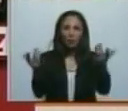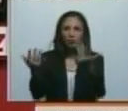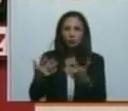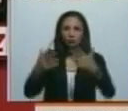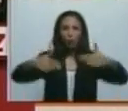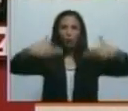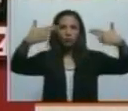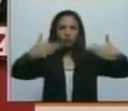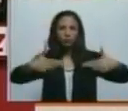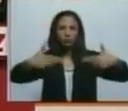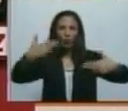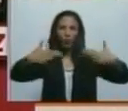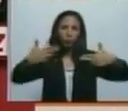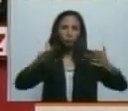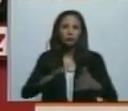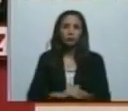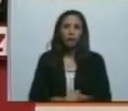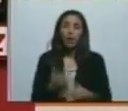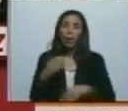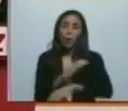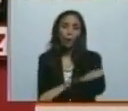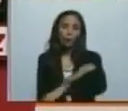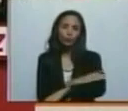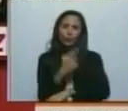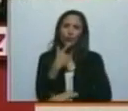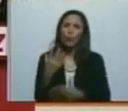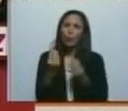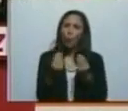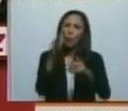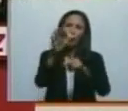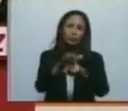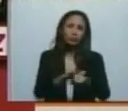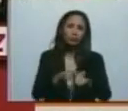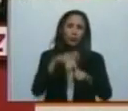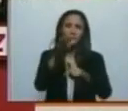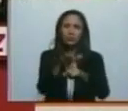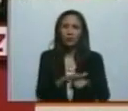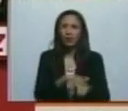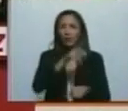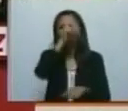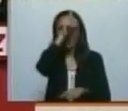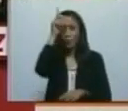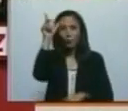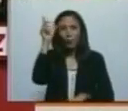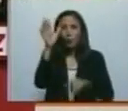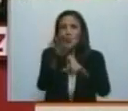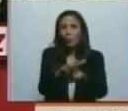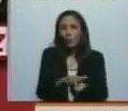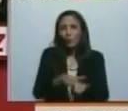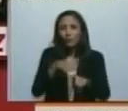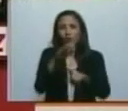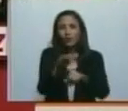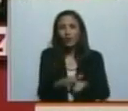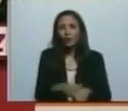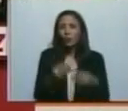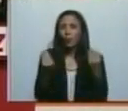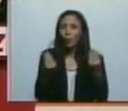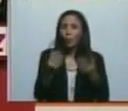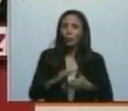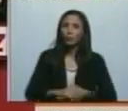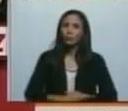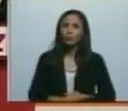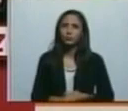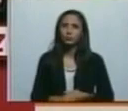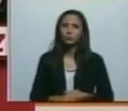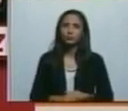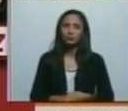venezolanos. La derecha se encargó y se fueron por el mundo a decir, pobrecito, el nieto octavo, no sé qué cosa, sobrino noveno, decimoprimero de Simón